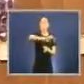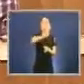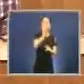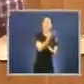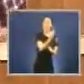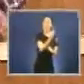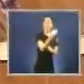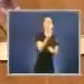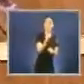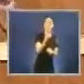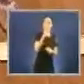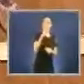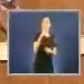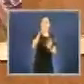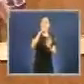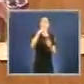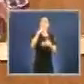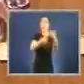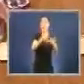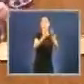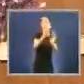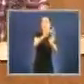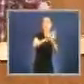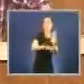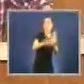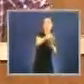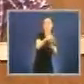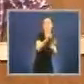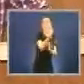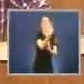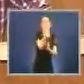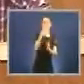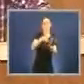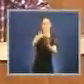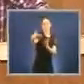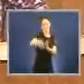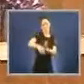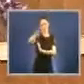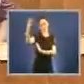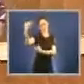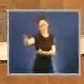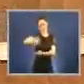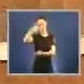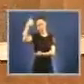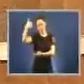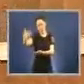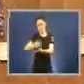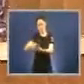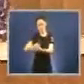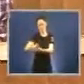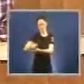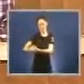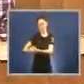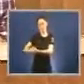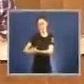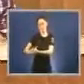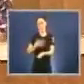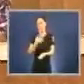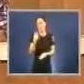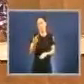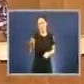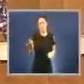do IBI polo proceso de regularización significará máis de 100 millóns de euros recaudados a maiores. Polo tanto, non